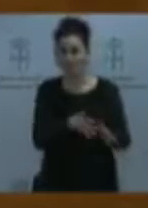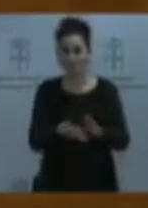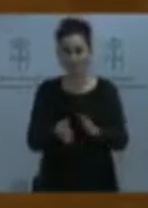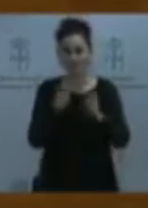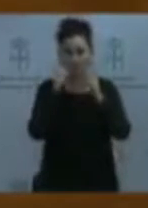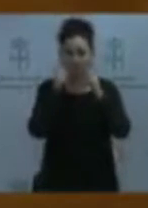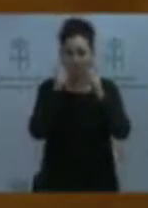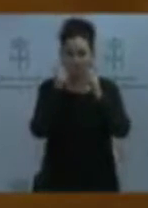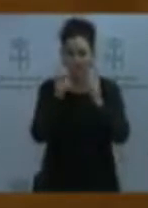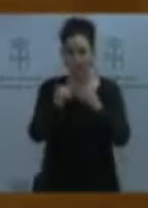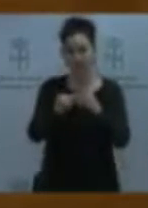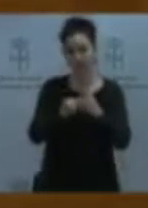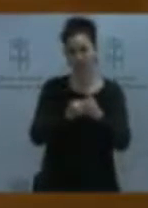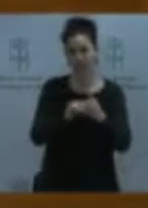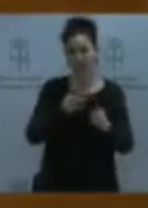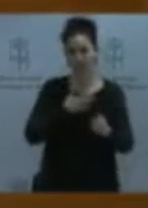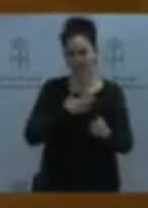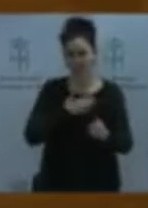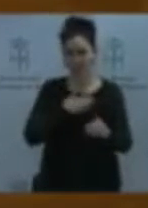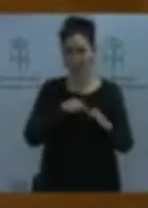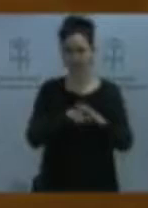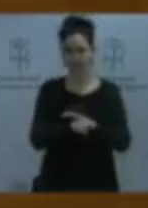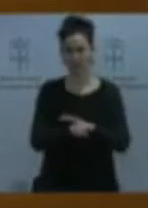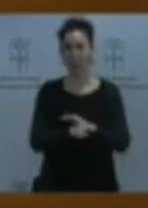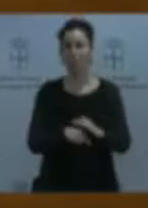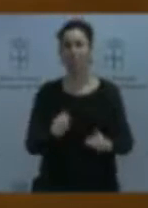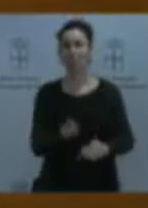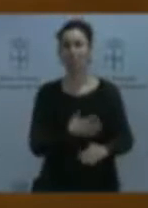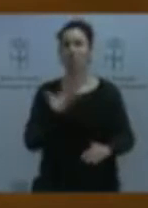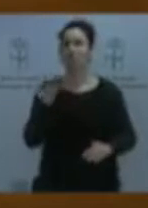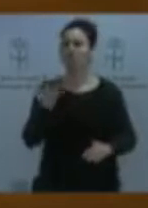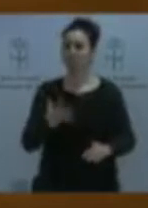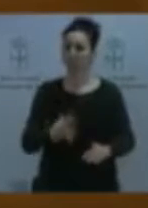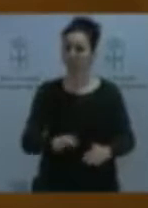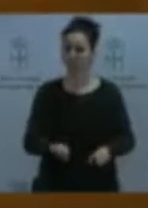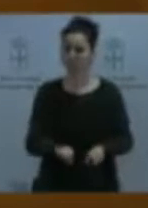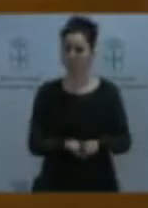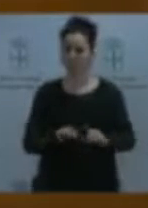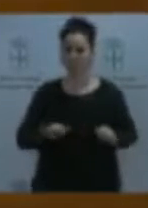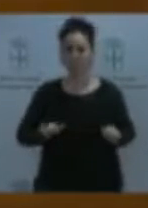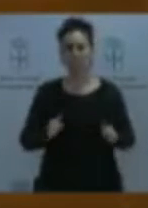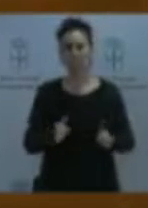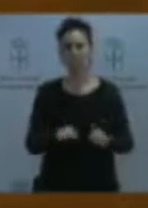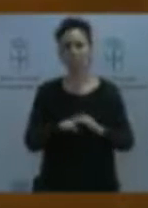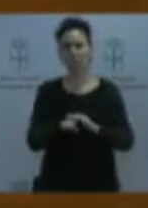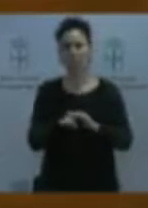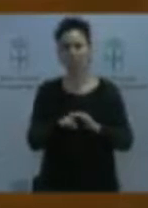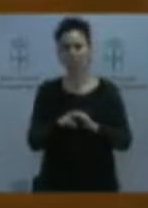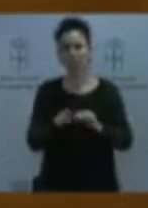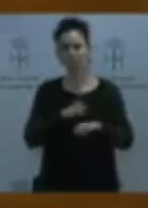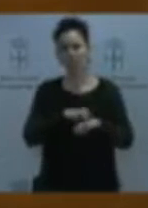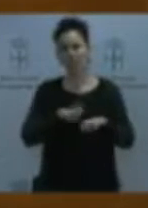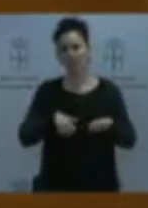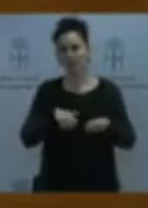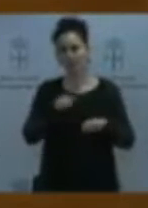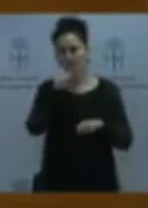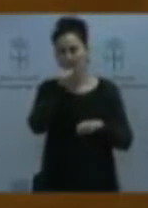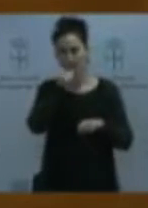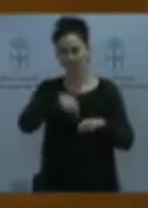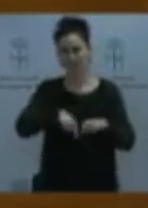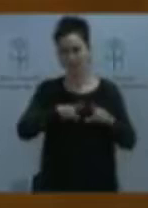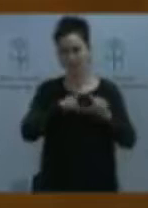y ser nosotros mismos quienes gestionemos gran parte del agua que tenemos en Asturias a través de esta cuenca.